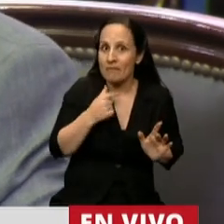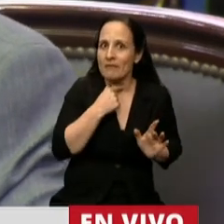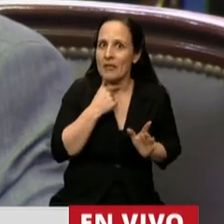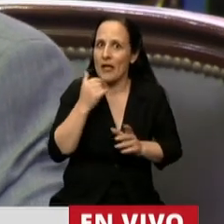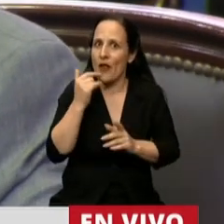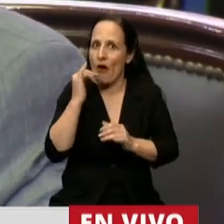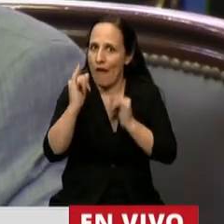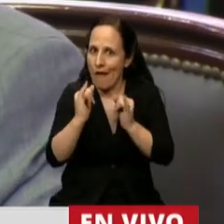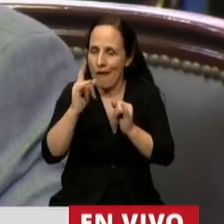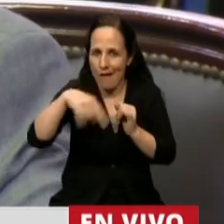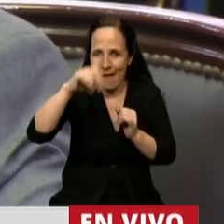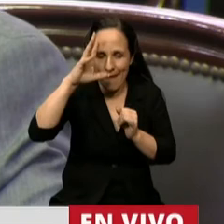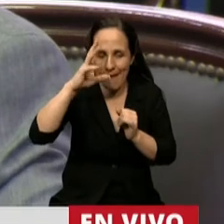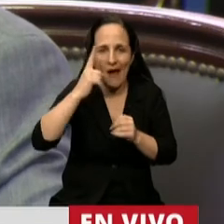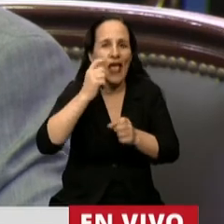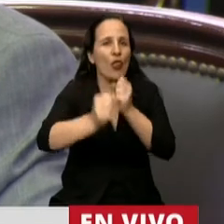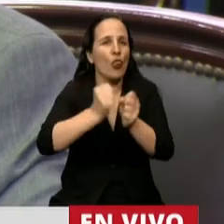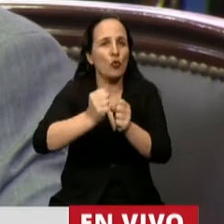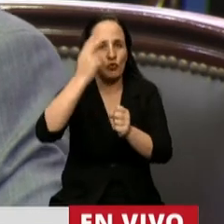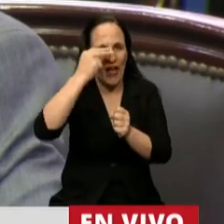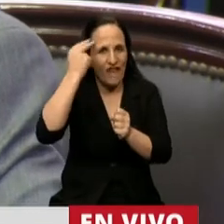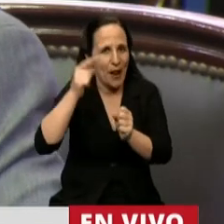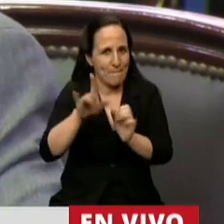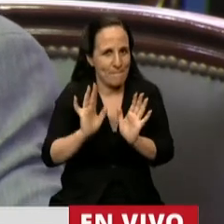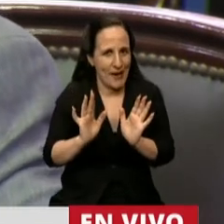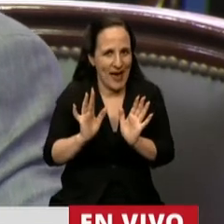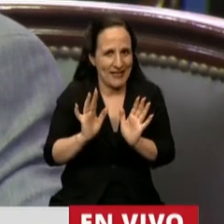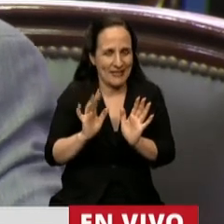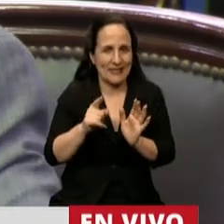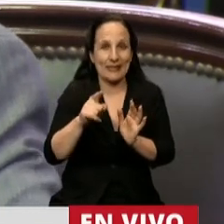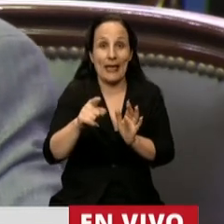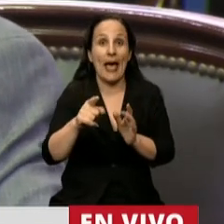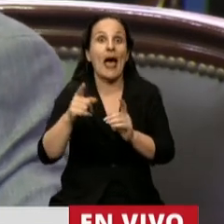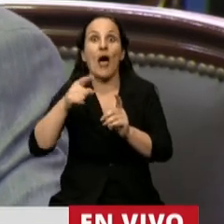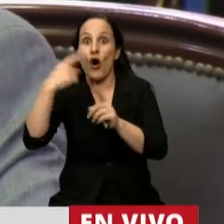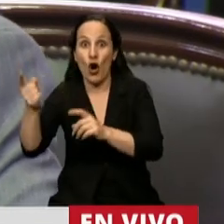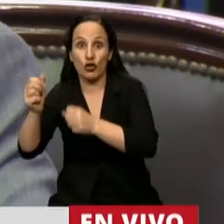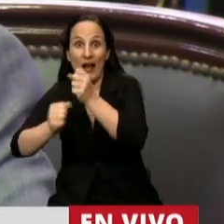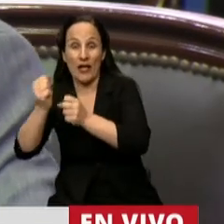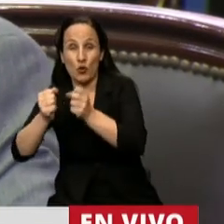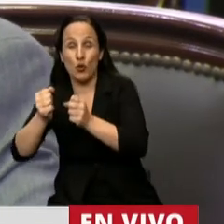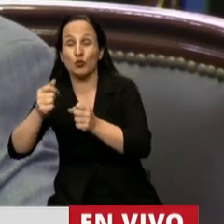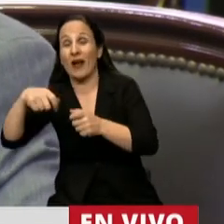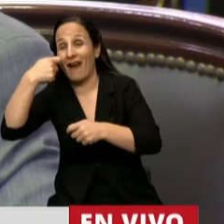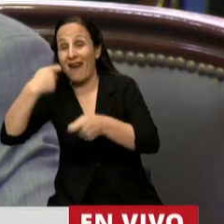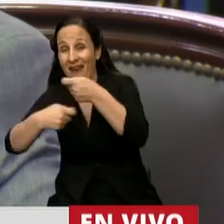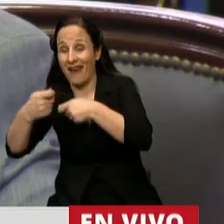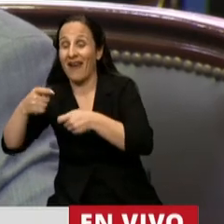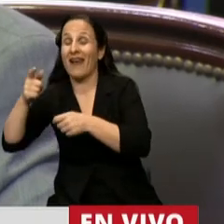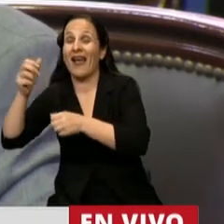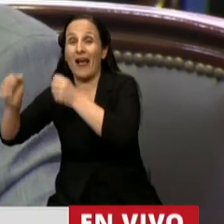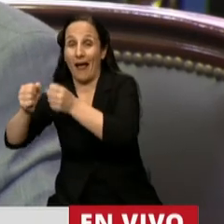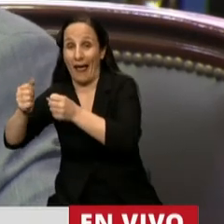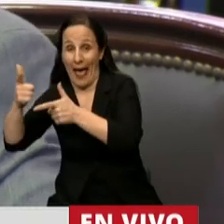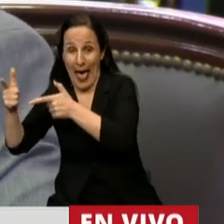industria farmacéutica, la industria que junto con la que se dedica al tráfico de armas y el narcotráfico es quizás la más poderosa,